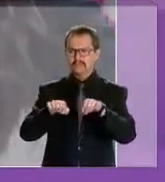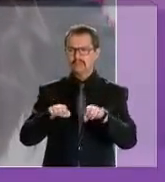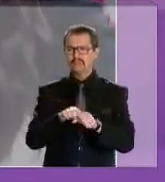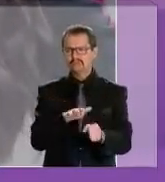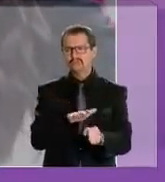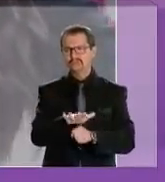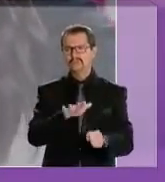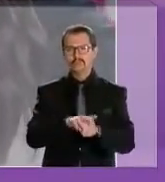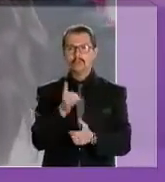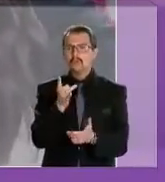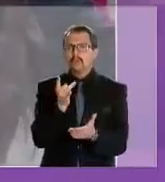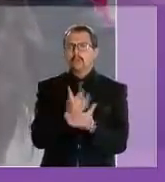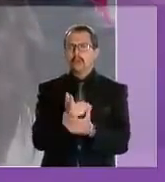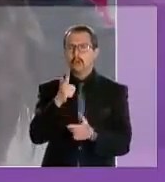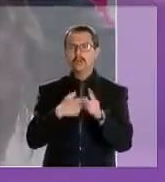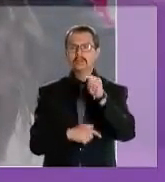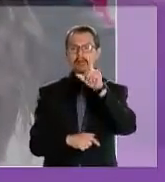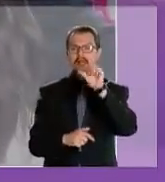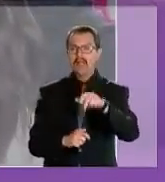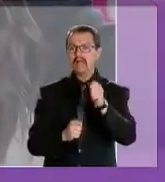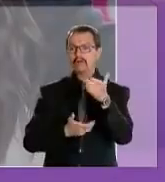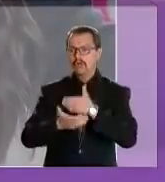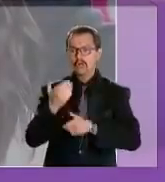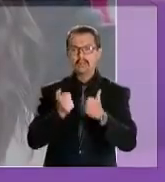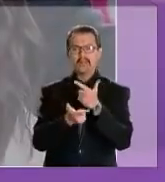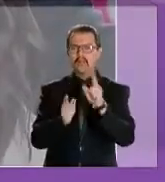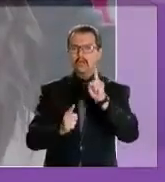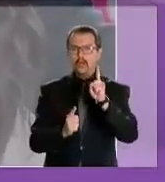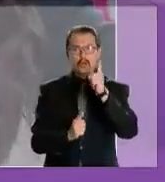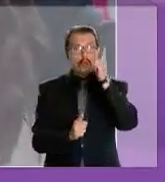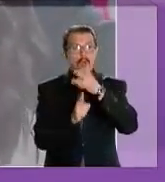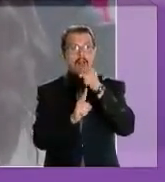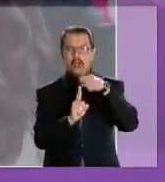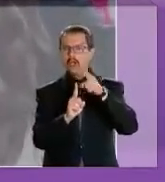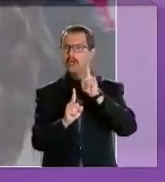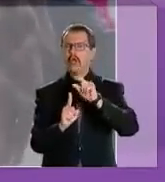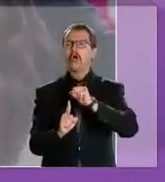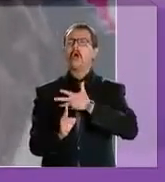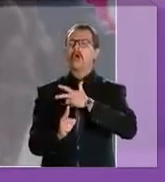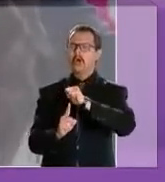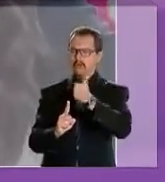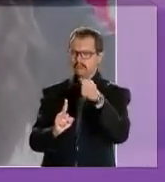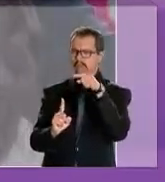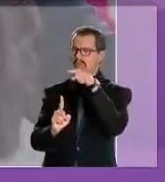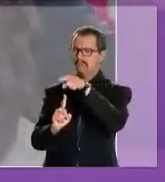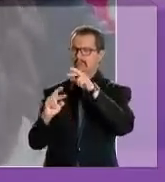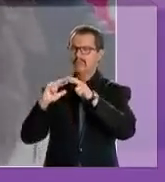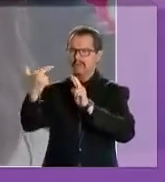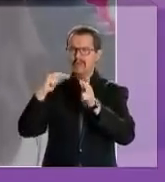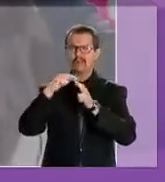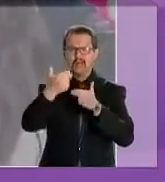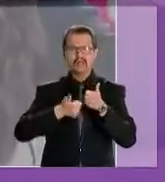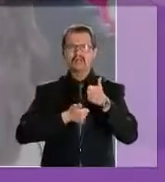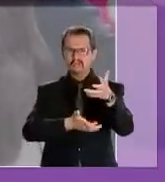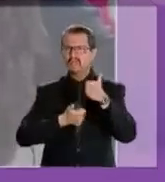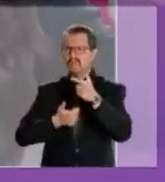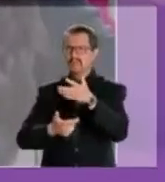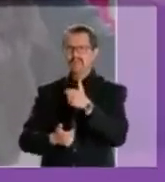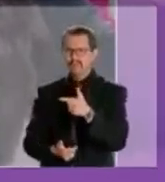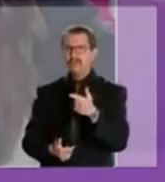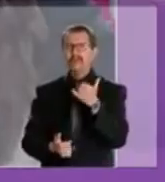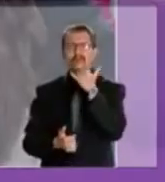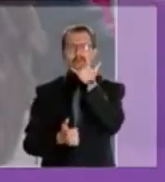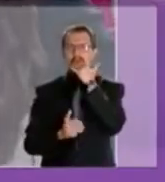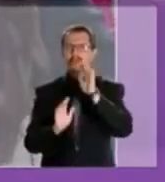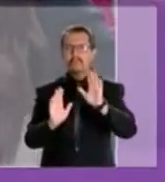otros países otros mercados que permitan que méxico porque me regresar al tema de la banca usted está hablando